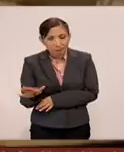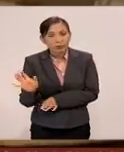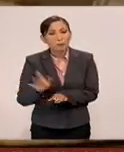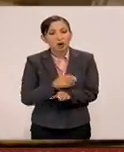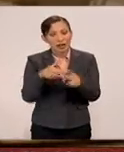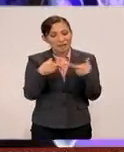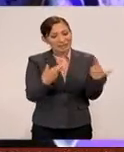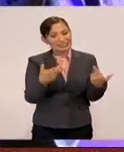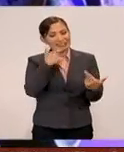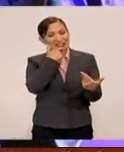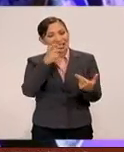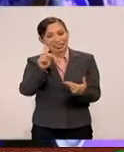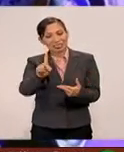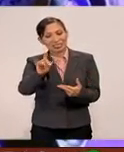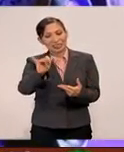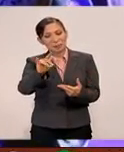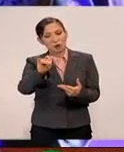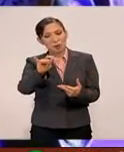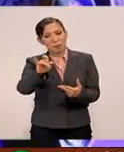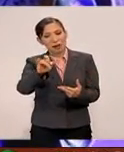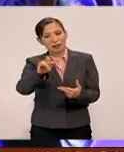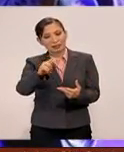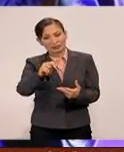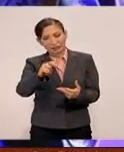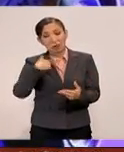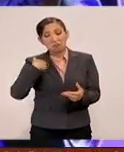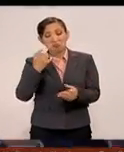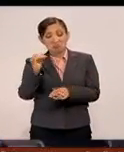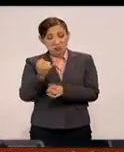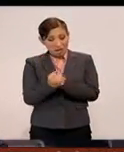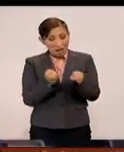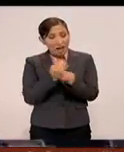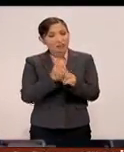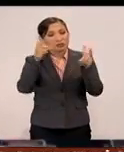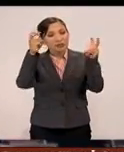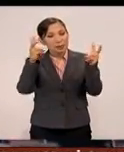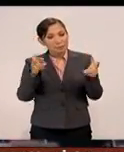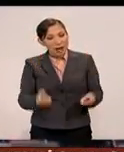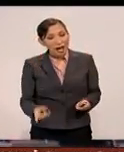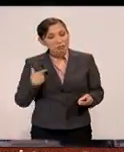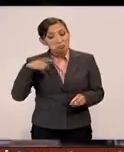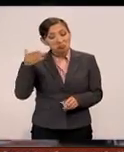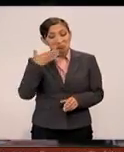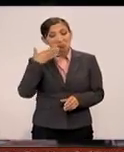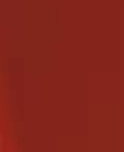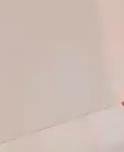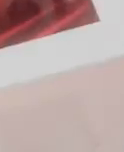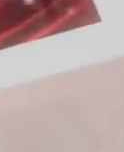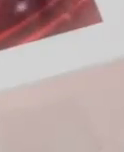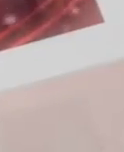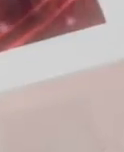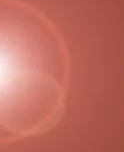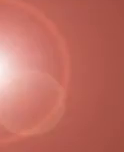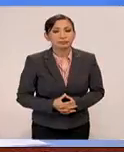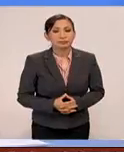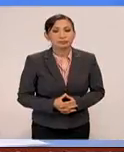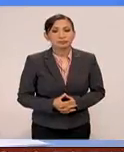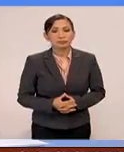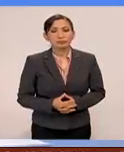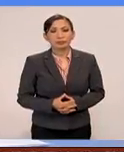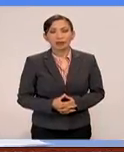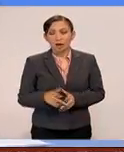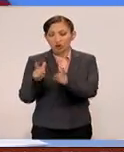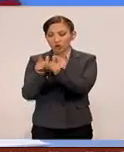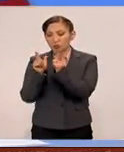por la revista británica Diplomat, especializada en temas internacionales y misiones diplomáticas. El